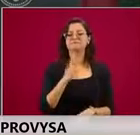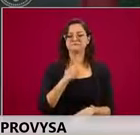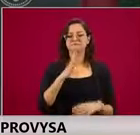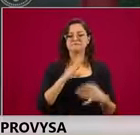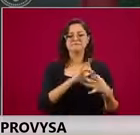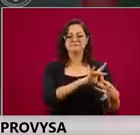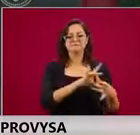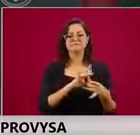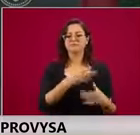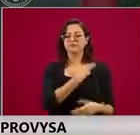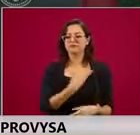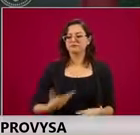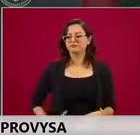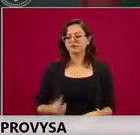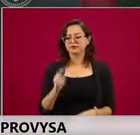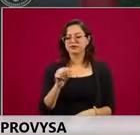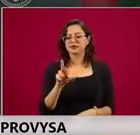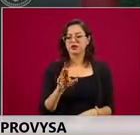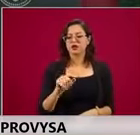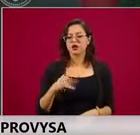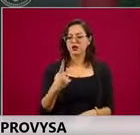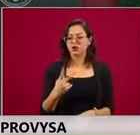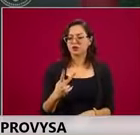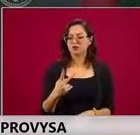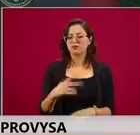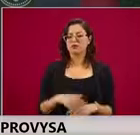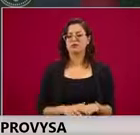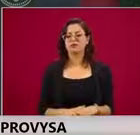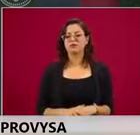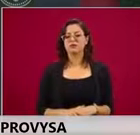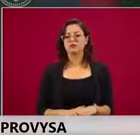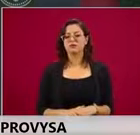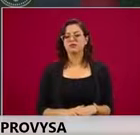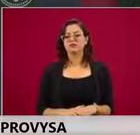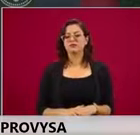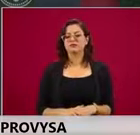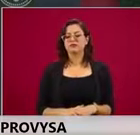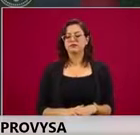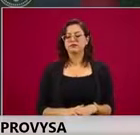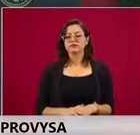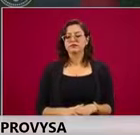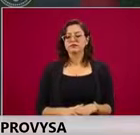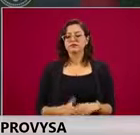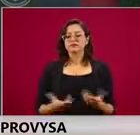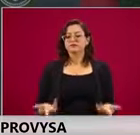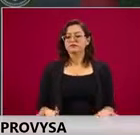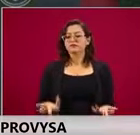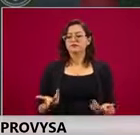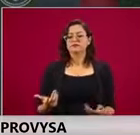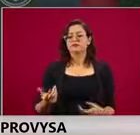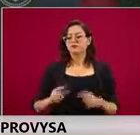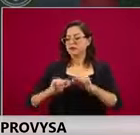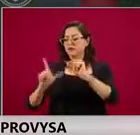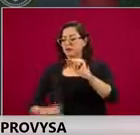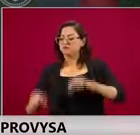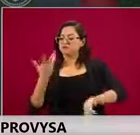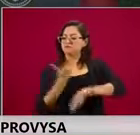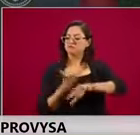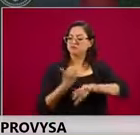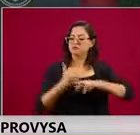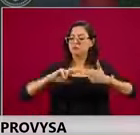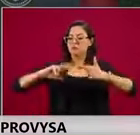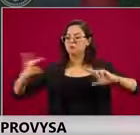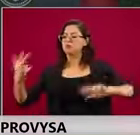la parte donde habla Donald Trump de los ventiladores es: yo les hablé para ver si querían. Porque